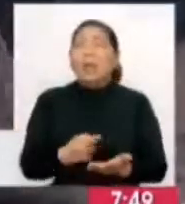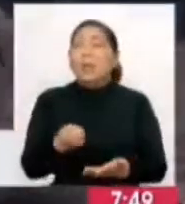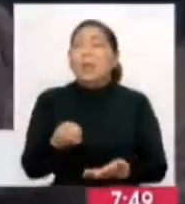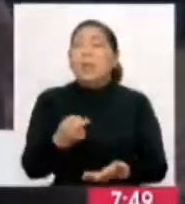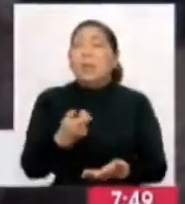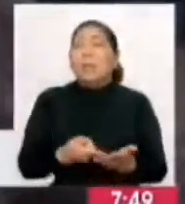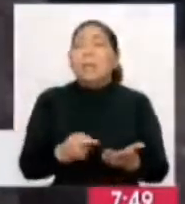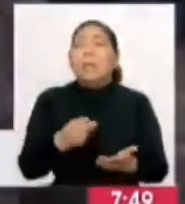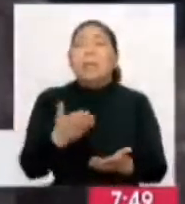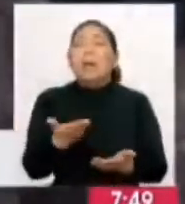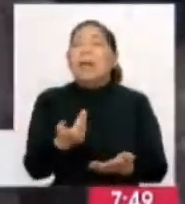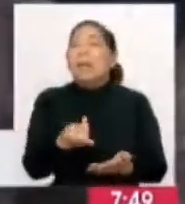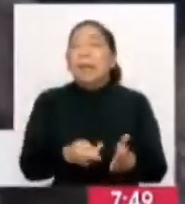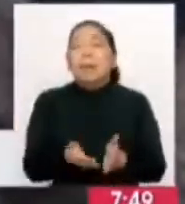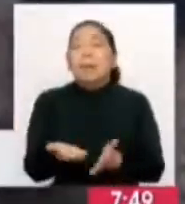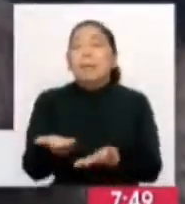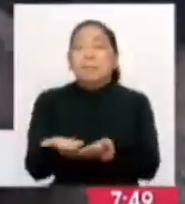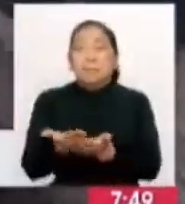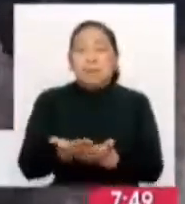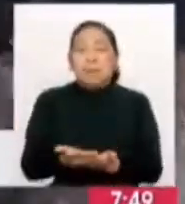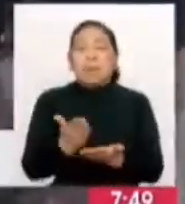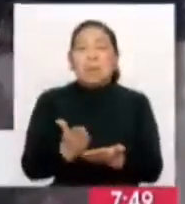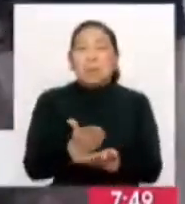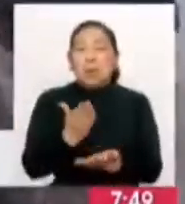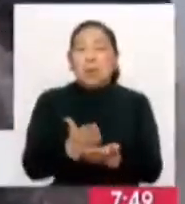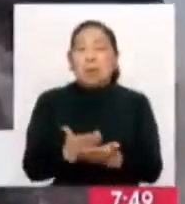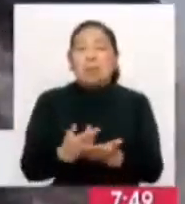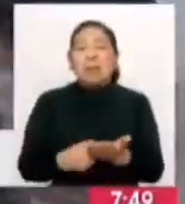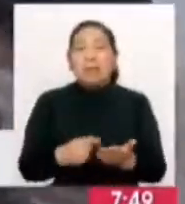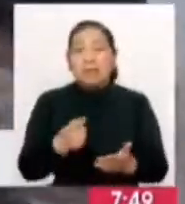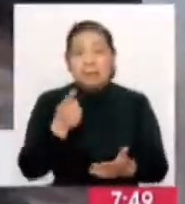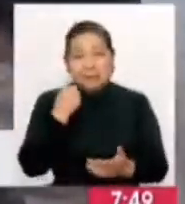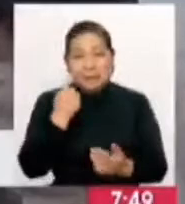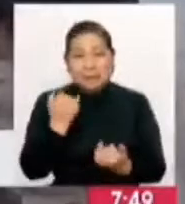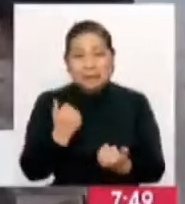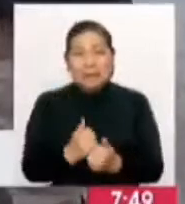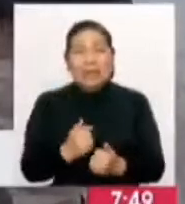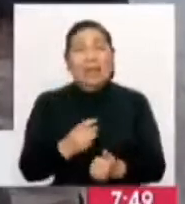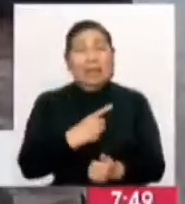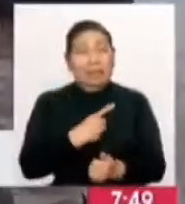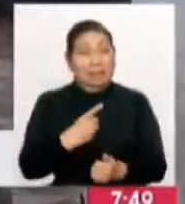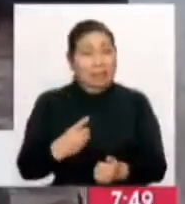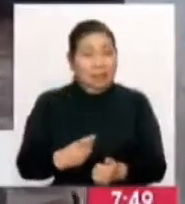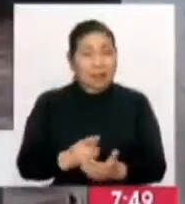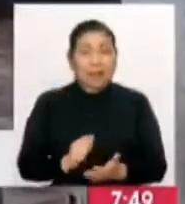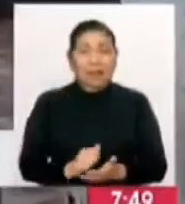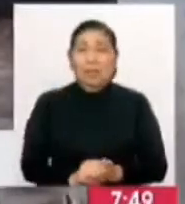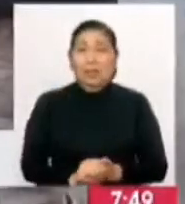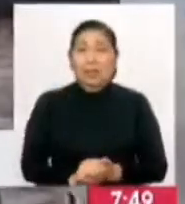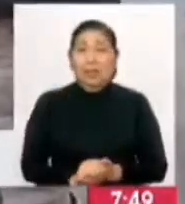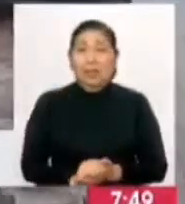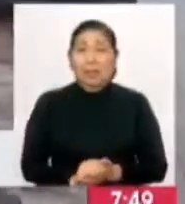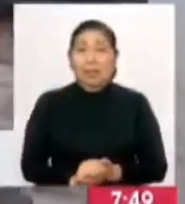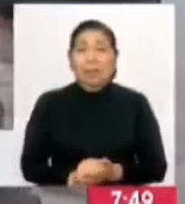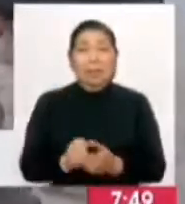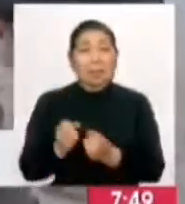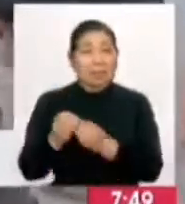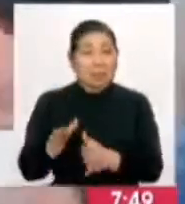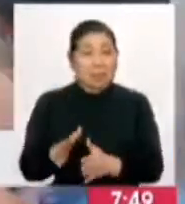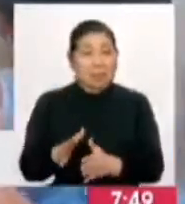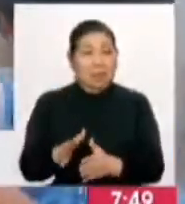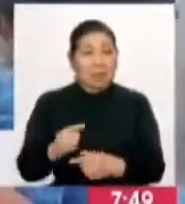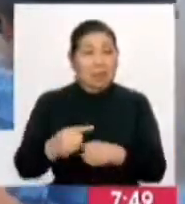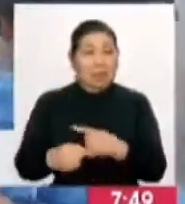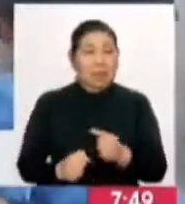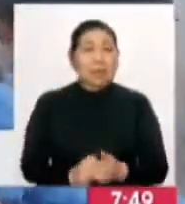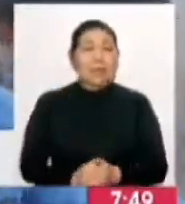están pidiendo para que se pueda solucionar el problema? Porque tenemos conocimiento de que el director extraoficialmente ha dejado su cargo el día